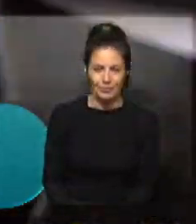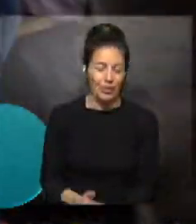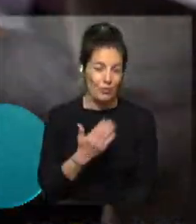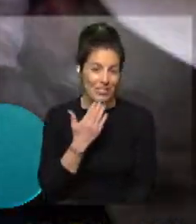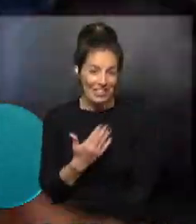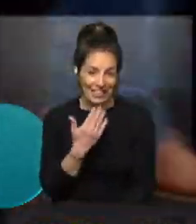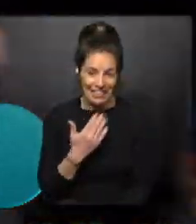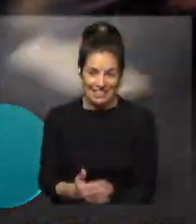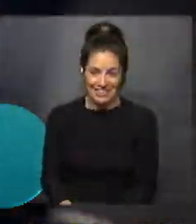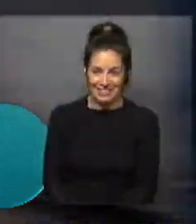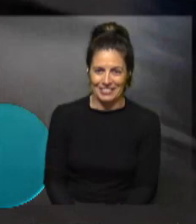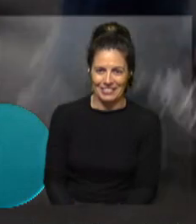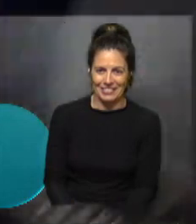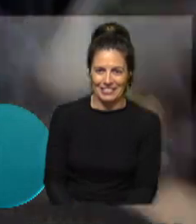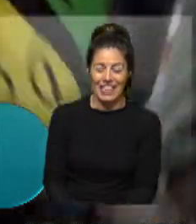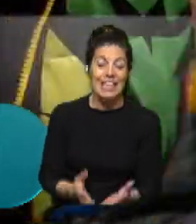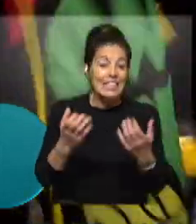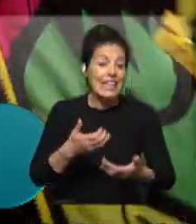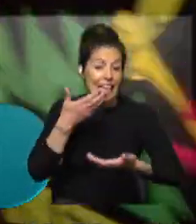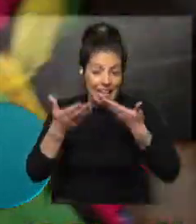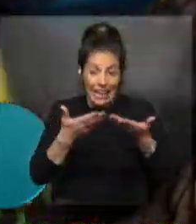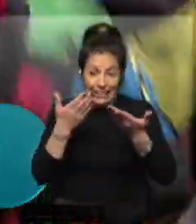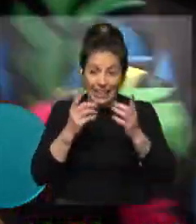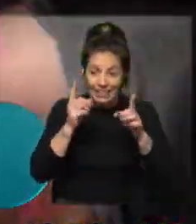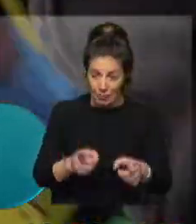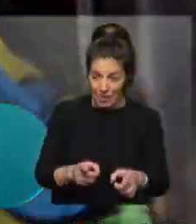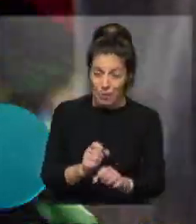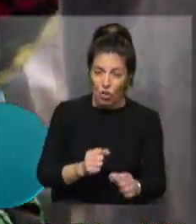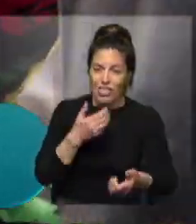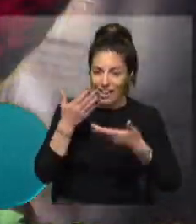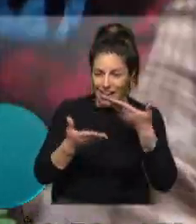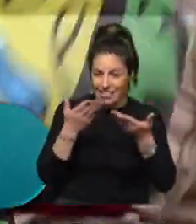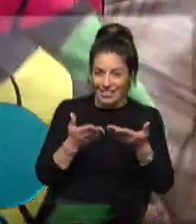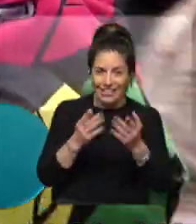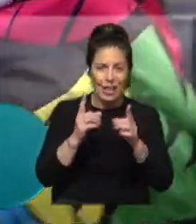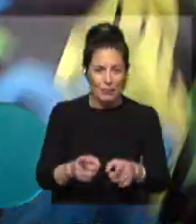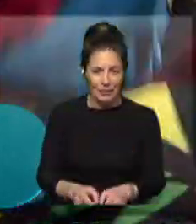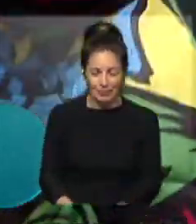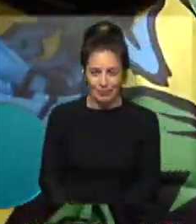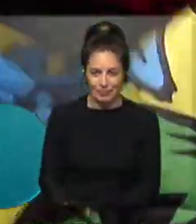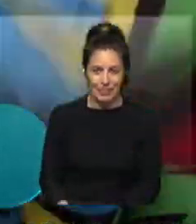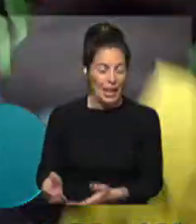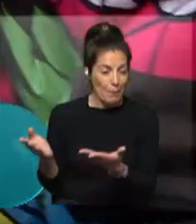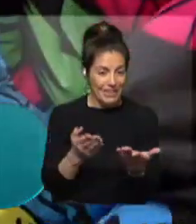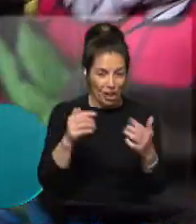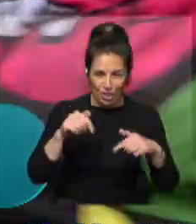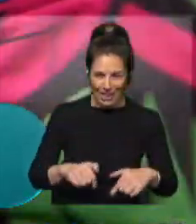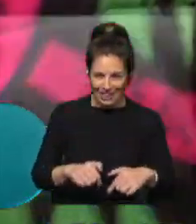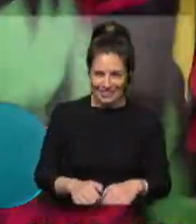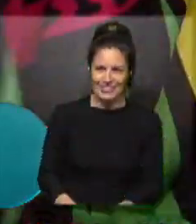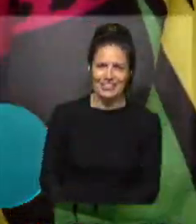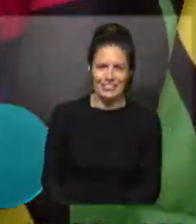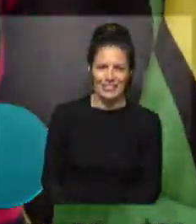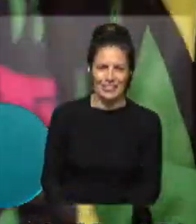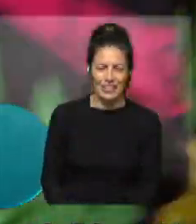Pablo. Gracias, hermano. Escuchá, y si querés cantar, le ponemos la pista y cantás también, ¿verdad? Y meneamos contigo acá. Invitado de la casa, dale, subido. Bueno, Pablo,